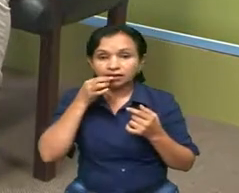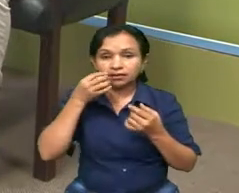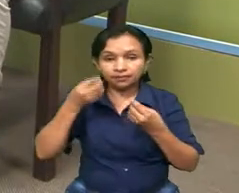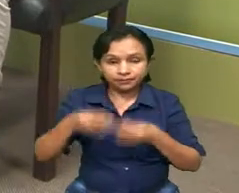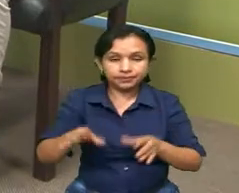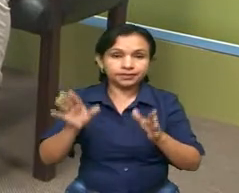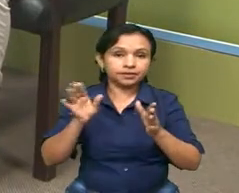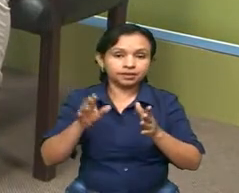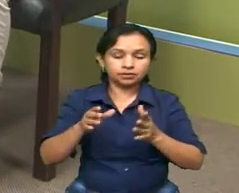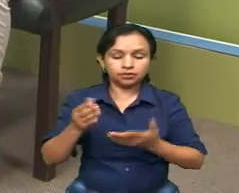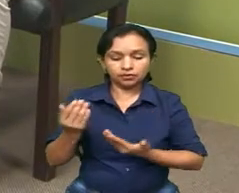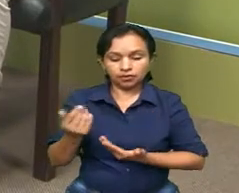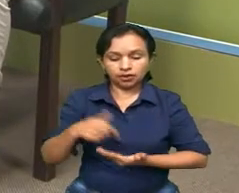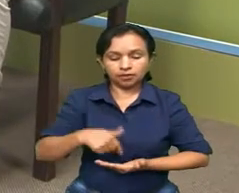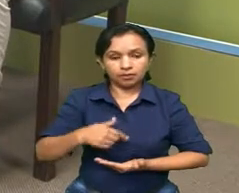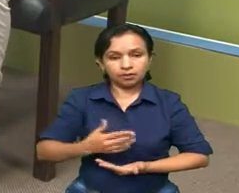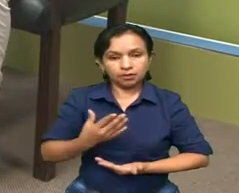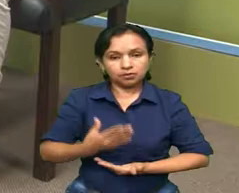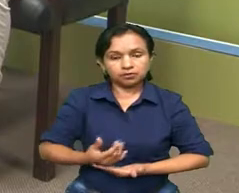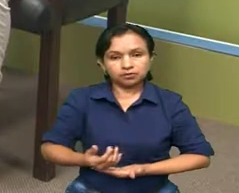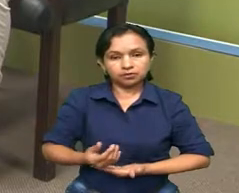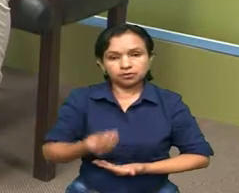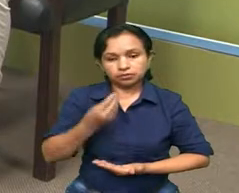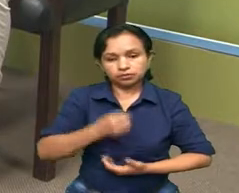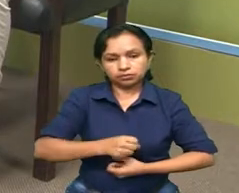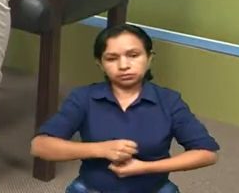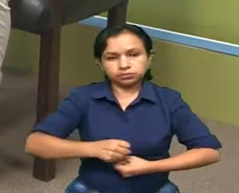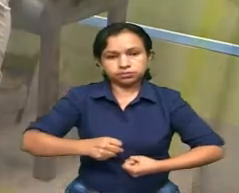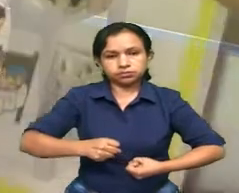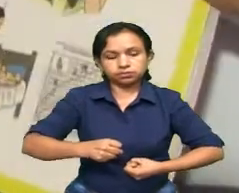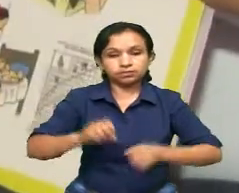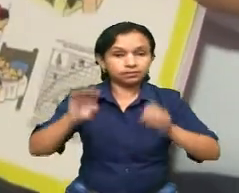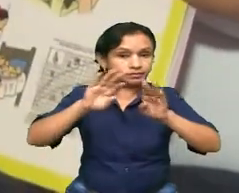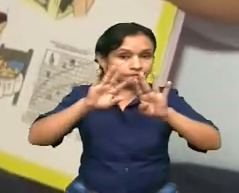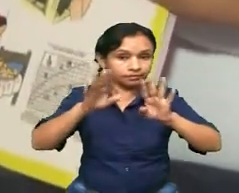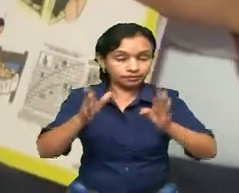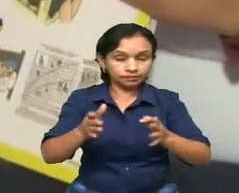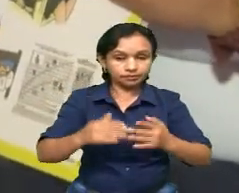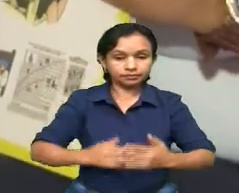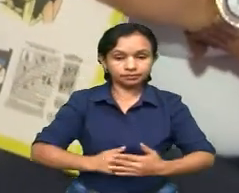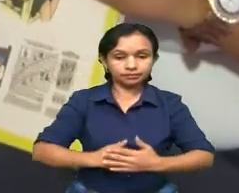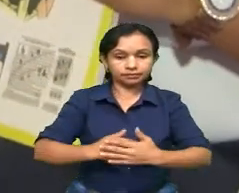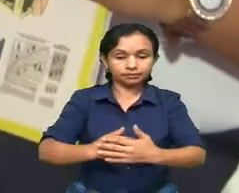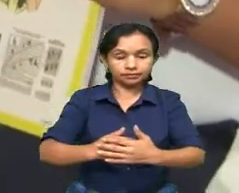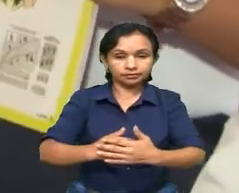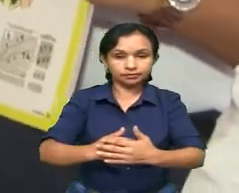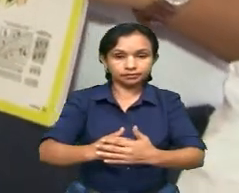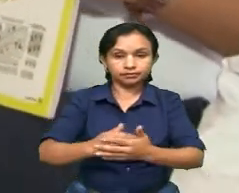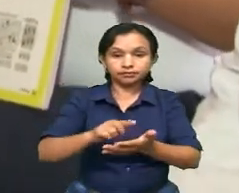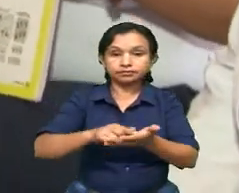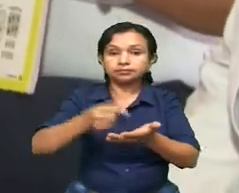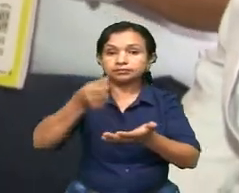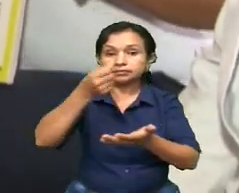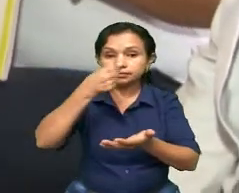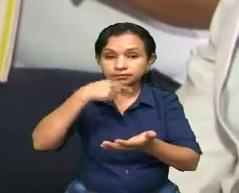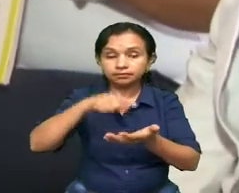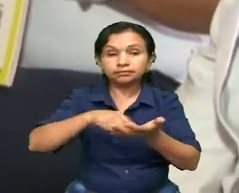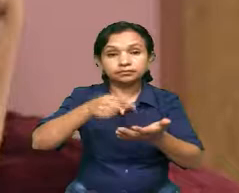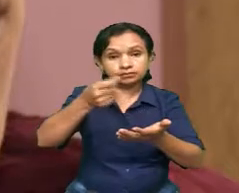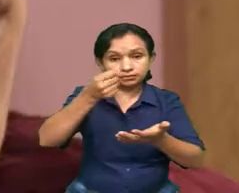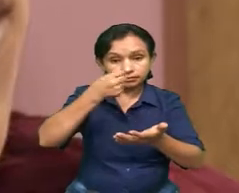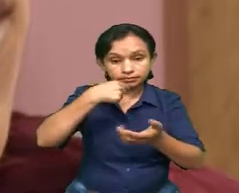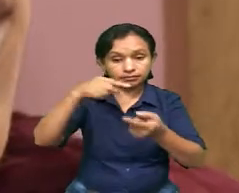dañan. Entonces, siempre la mujer embarazada va a su consulta y se le da suplementos con pastillas de ácido